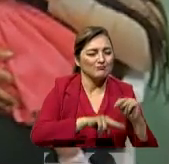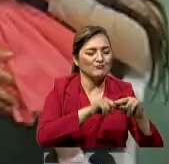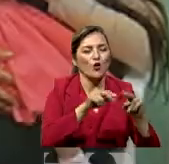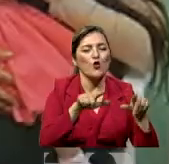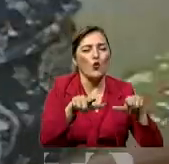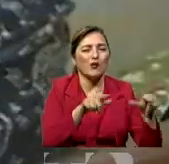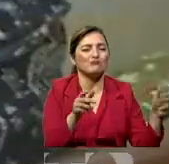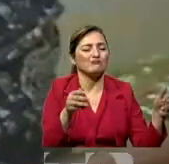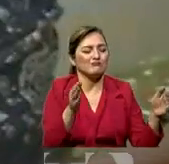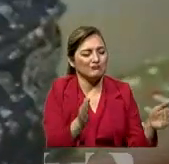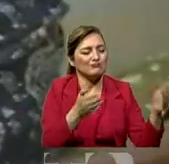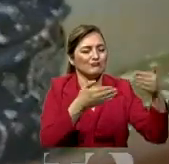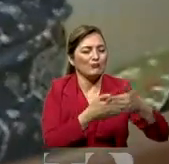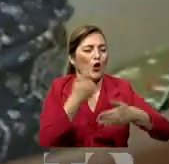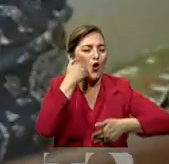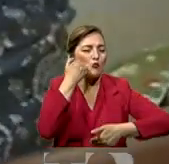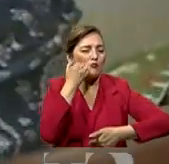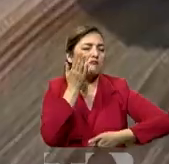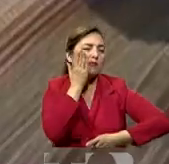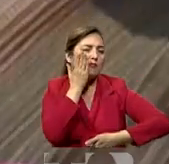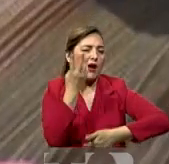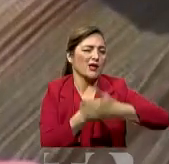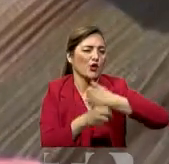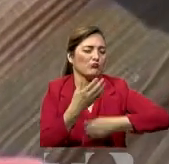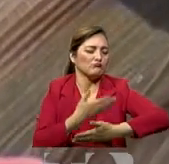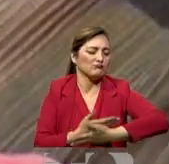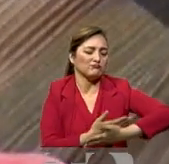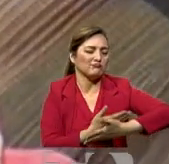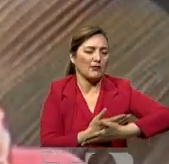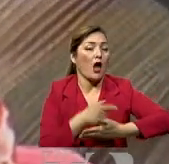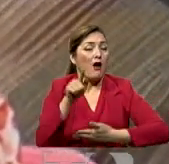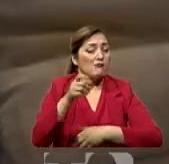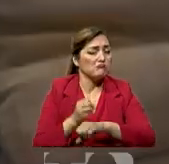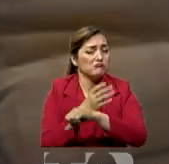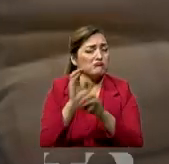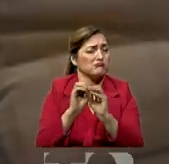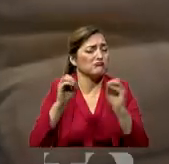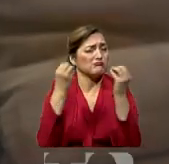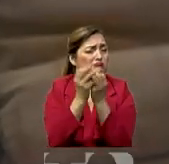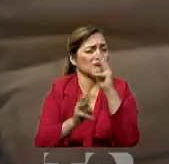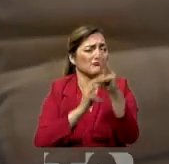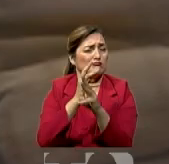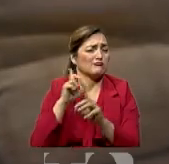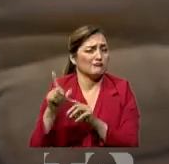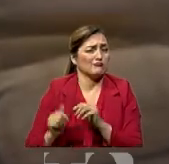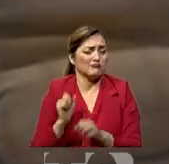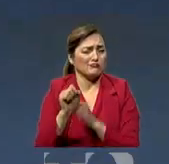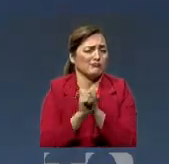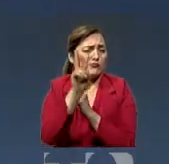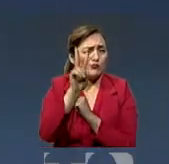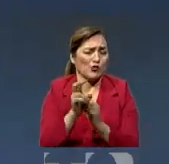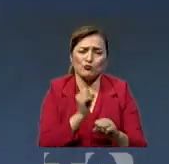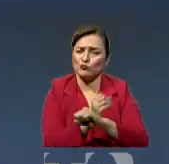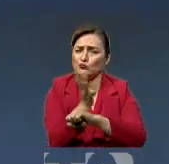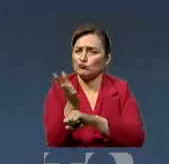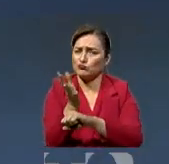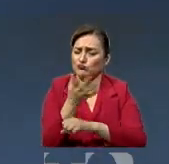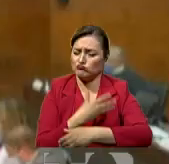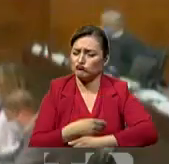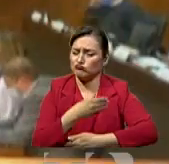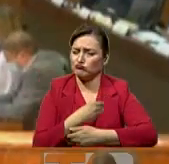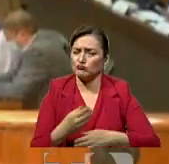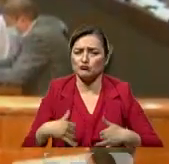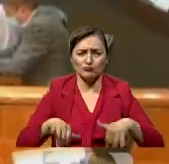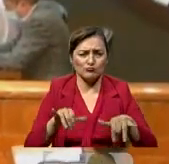fin de incentivar la lactancia materna recomendada por la Organización Mundial de la Salud al menos durante los 2 primeros años de vida. En